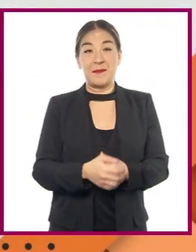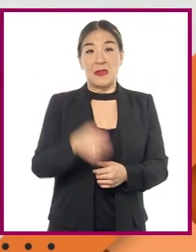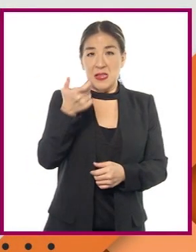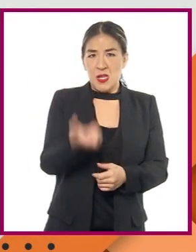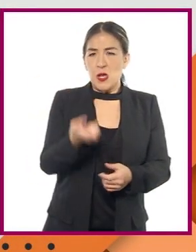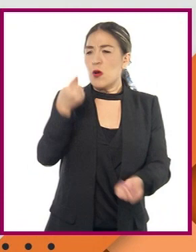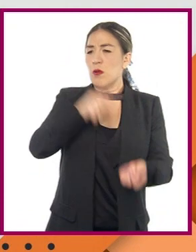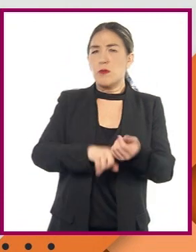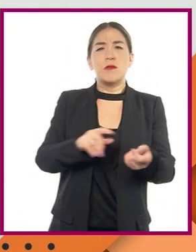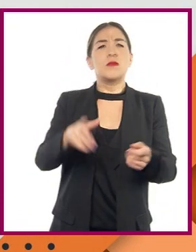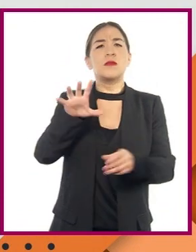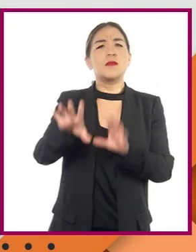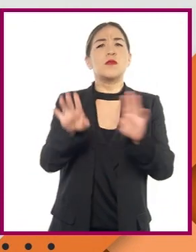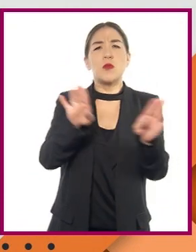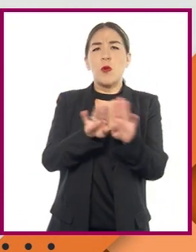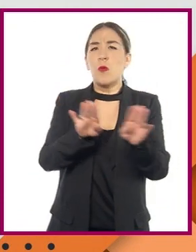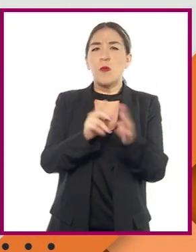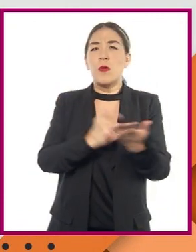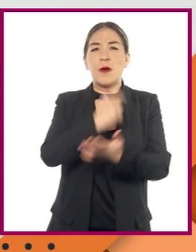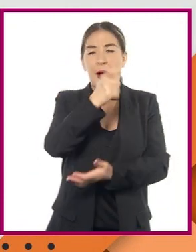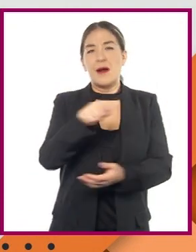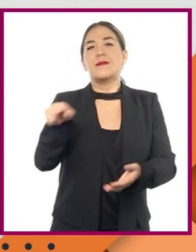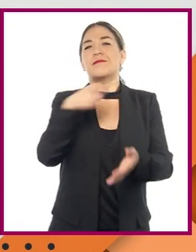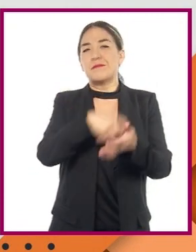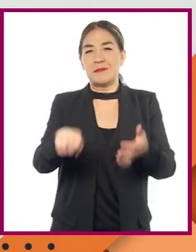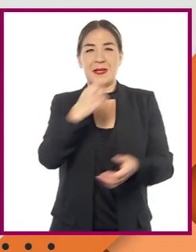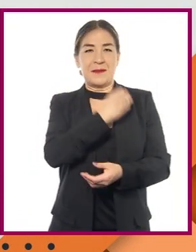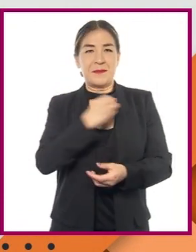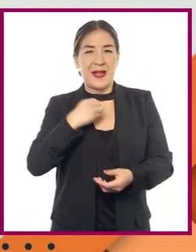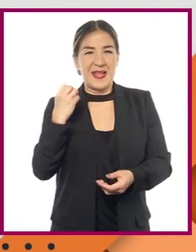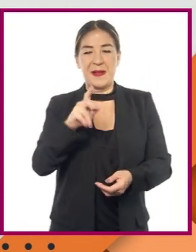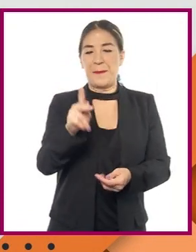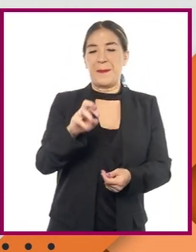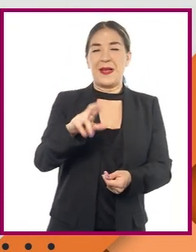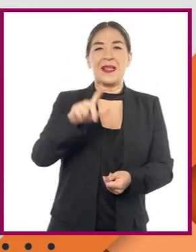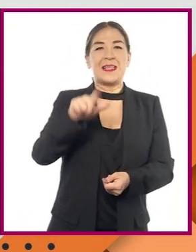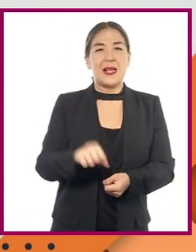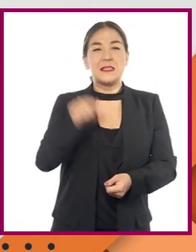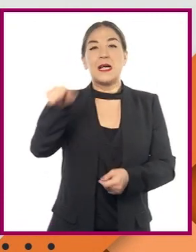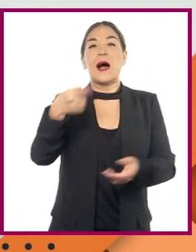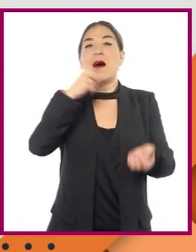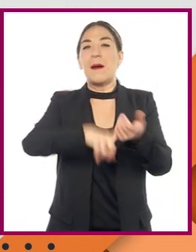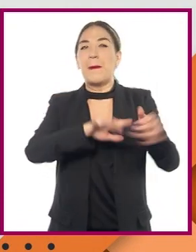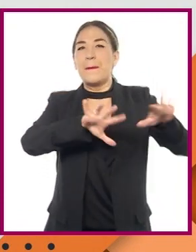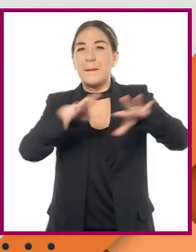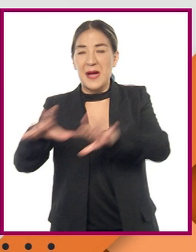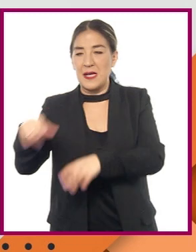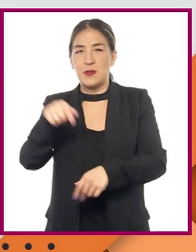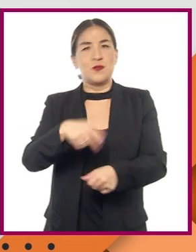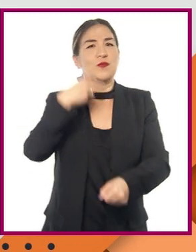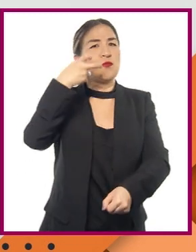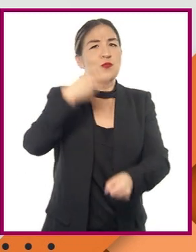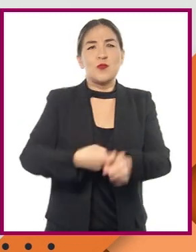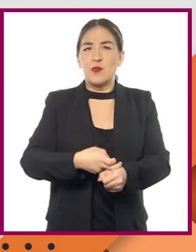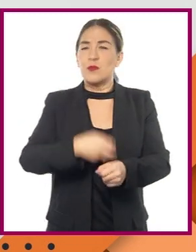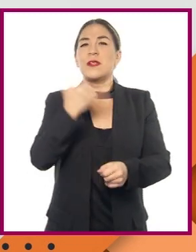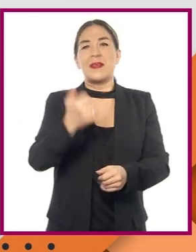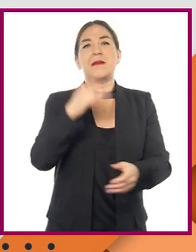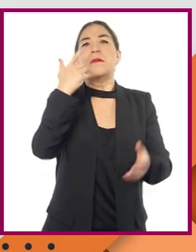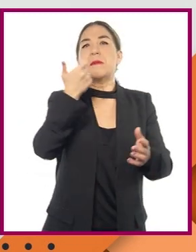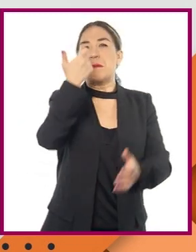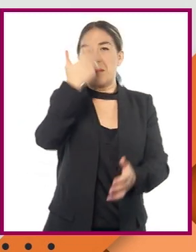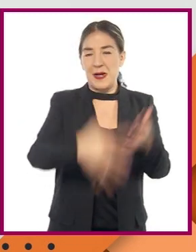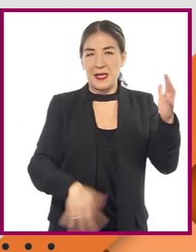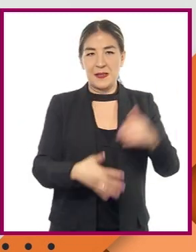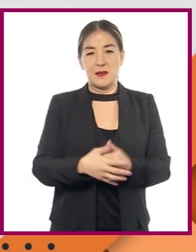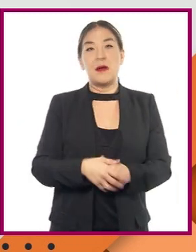saca puede emplearse allí en comprar perlas de aquellos mares, que se encuentran gruesas y baratas, aunque nunca